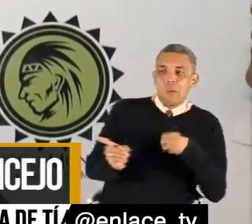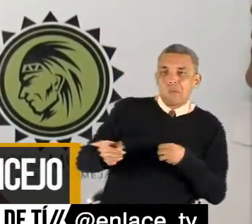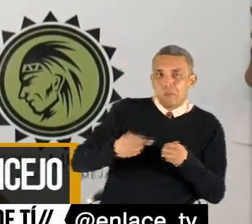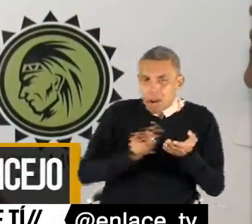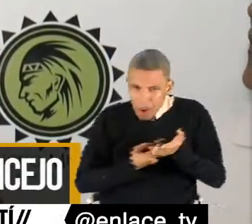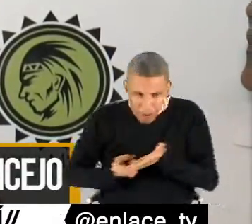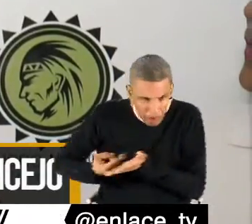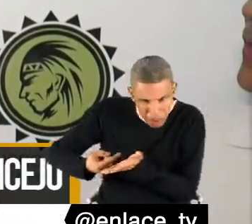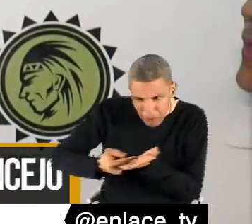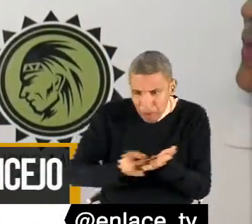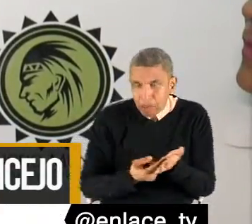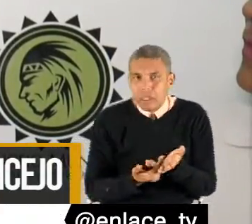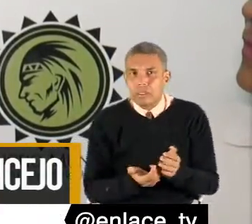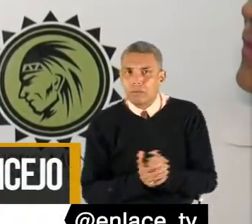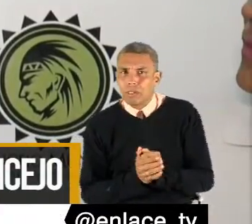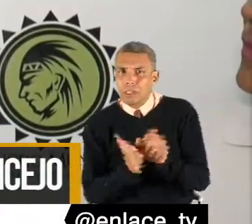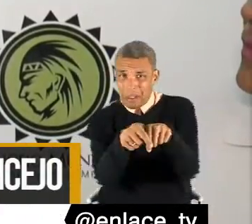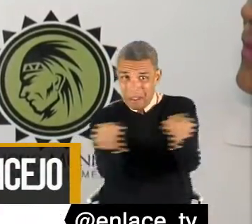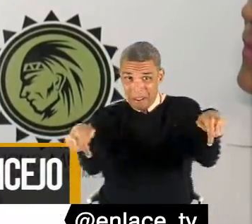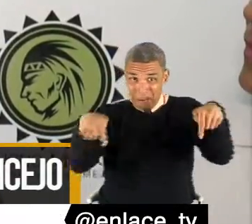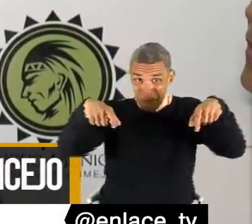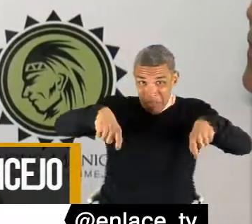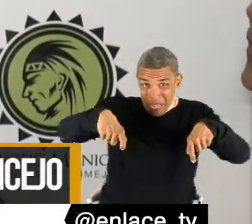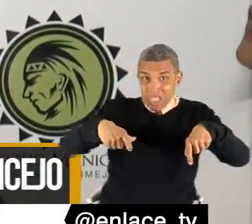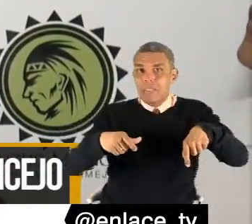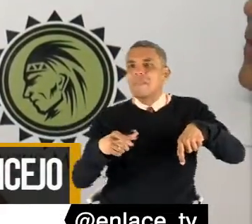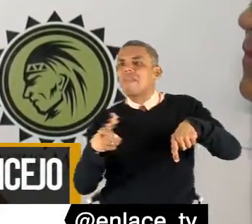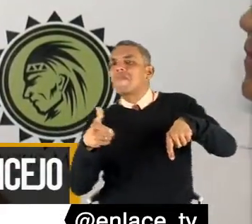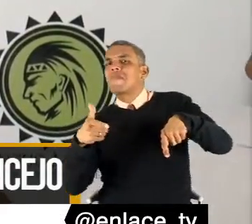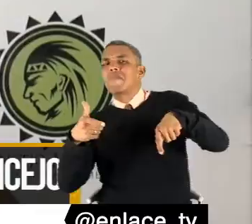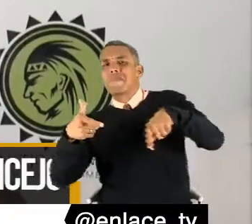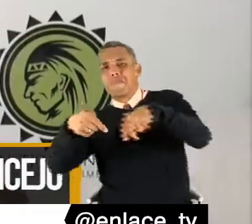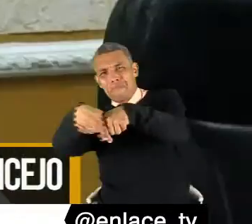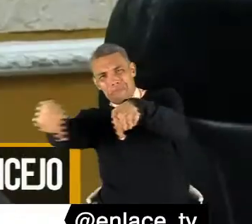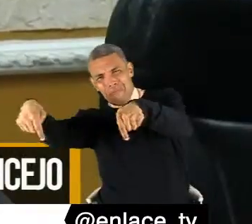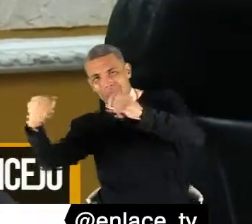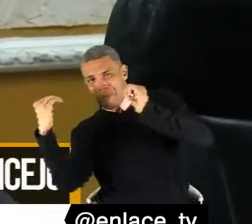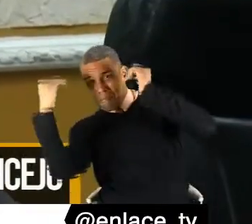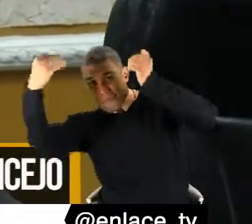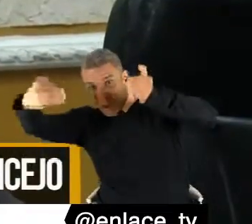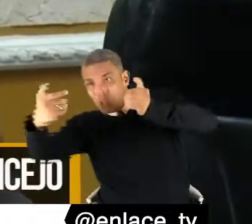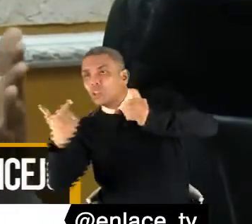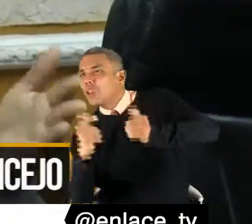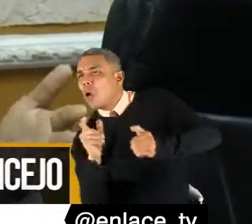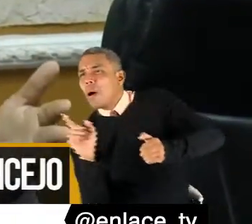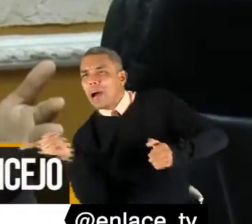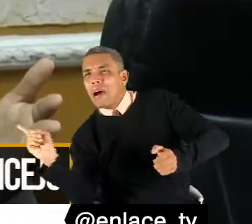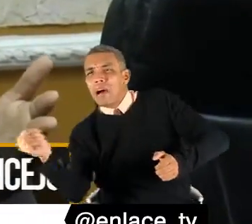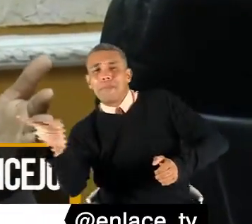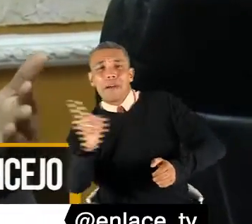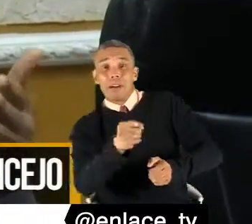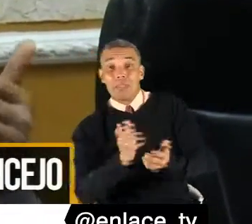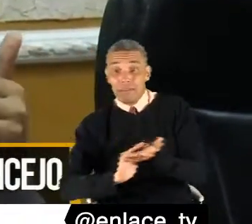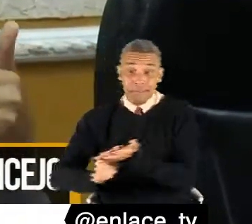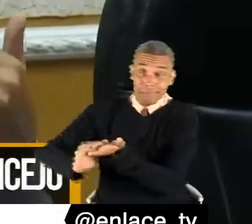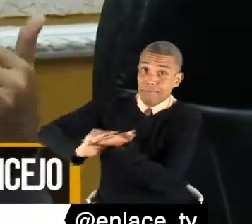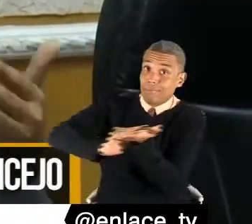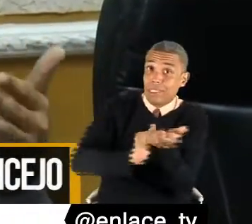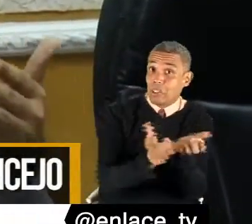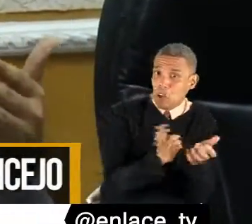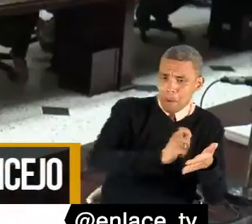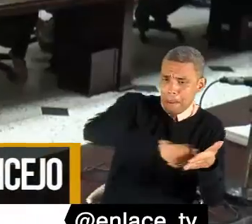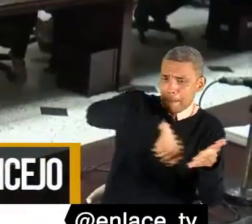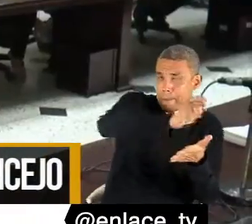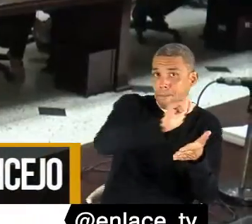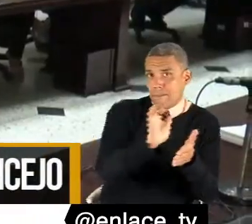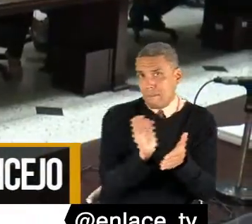esperamos podamos concluir hoy, o se le dé aprobación o se devuelva a la comisión, que es lo que estamos analizando, por falta de